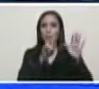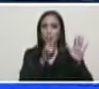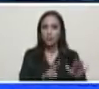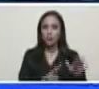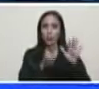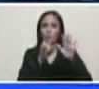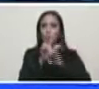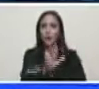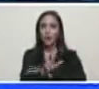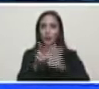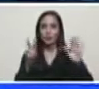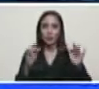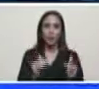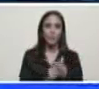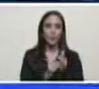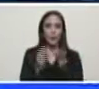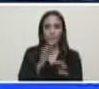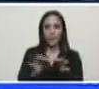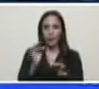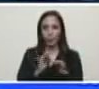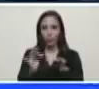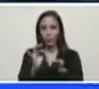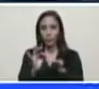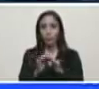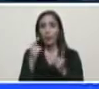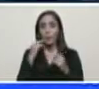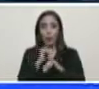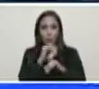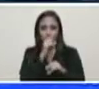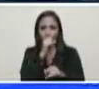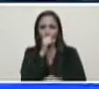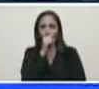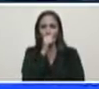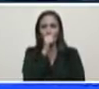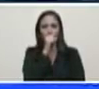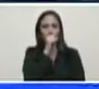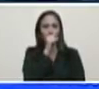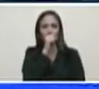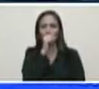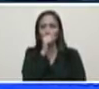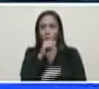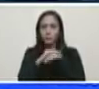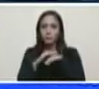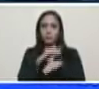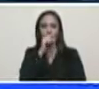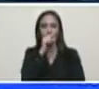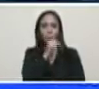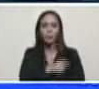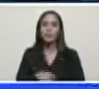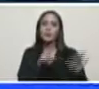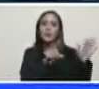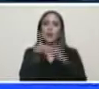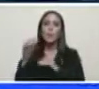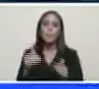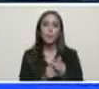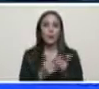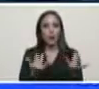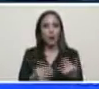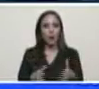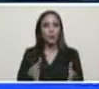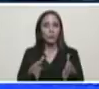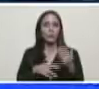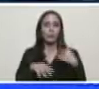37000 petros para culminar la construcción de 61,000 nuevas viviendas para el